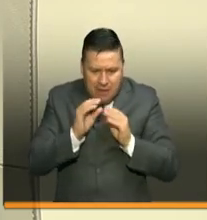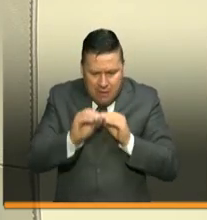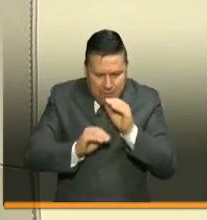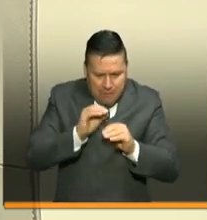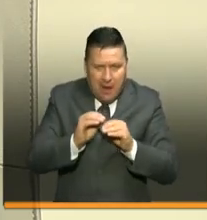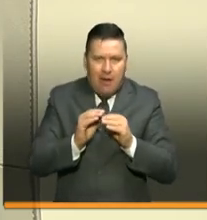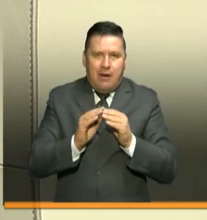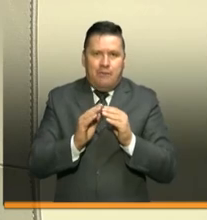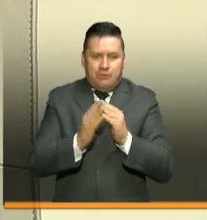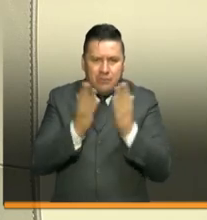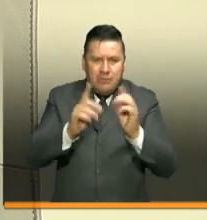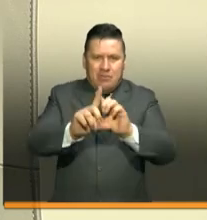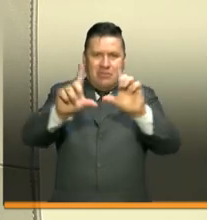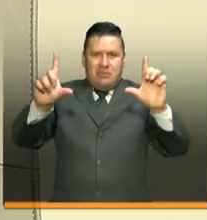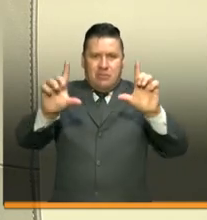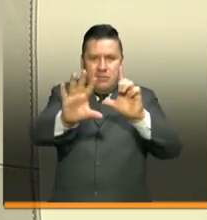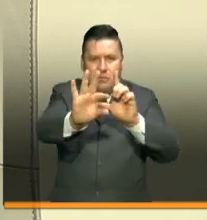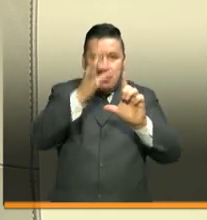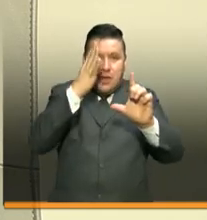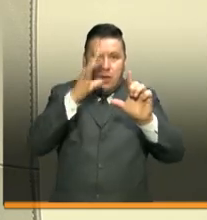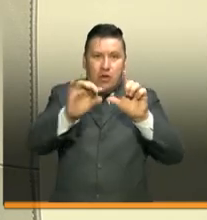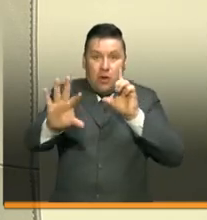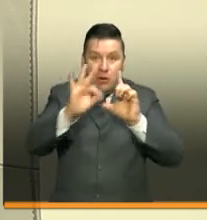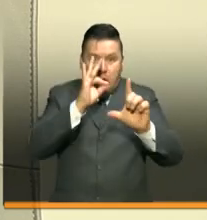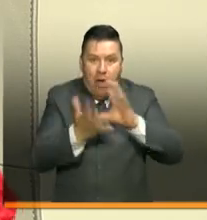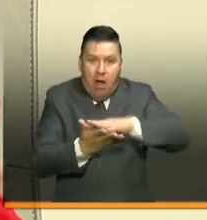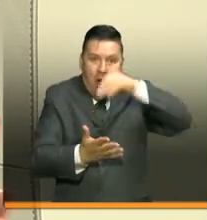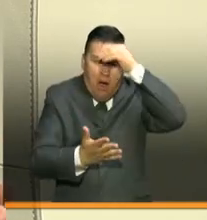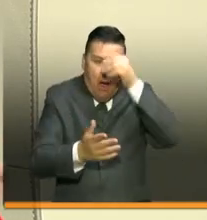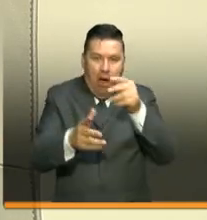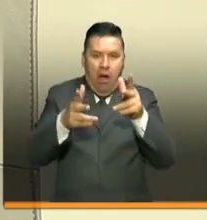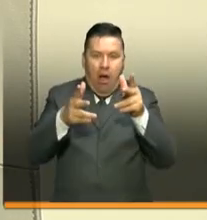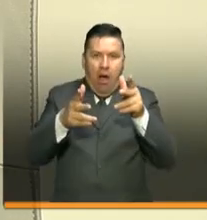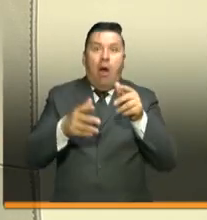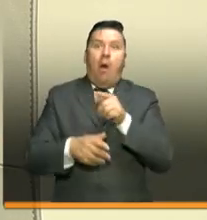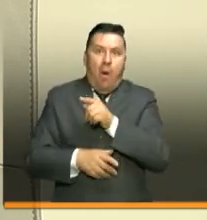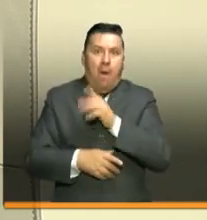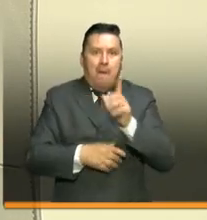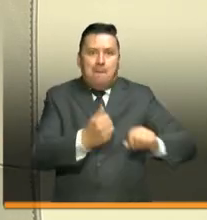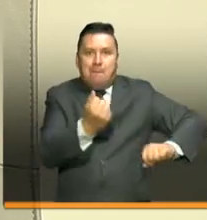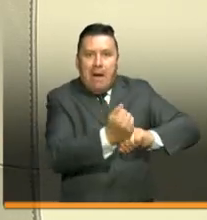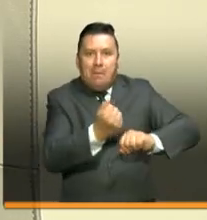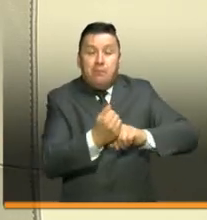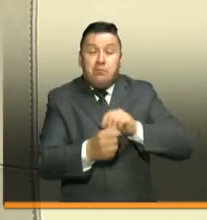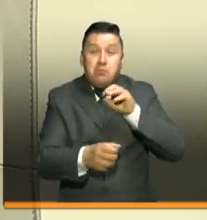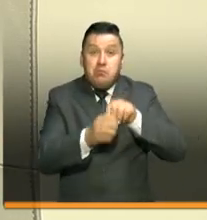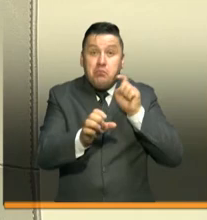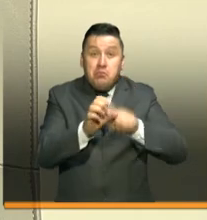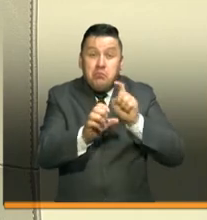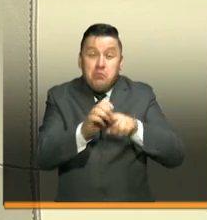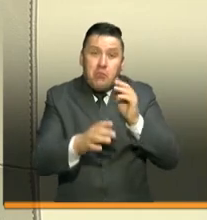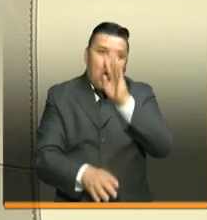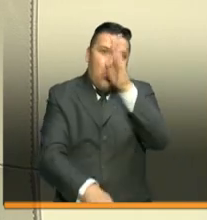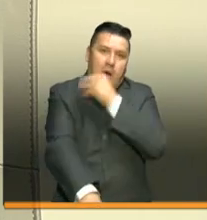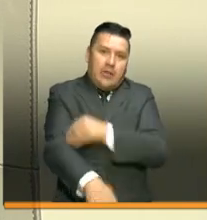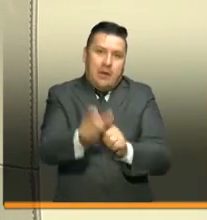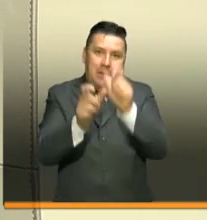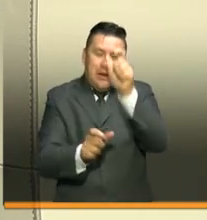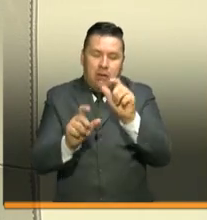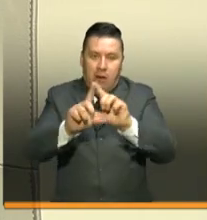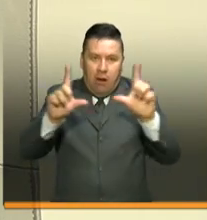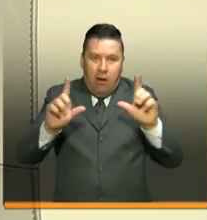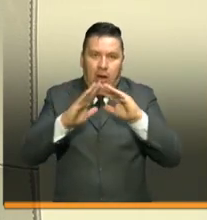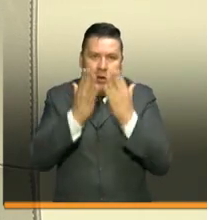nuestra plataforma Aprender Digital, que está hoy ya con muchos más recursos, tiene más de 4 millones de interacciones, un canal que